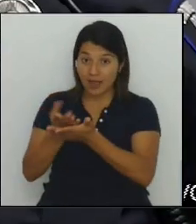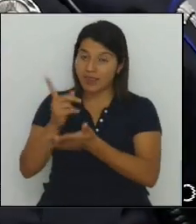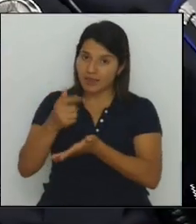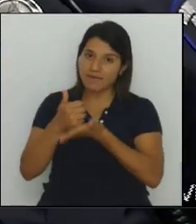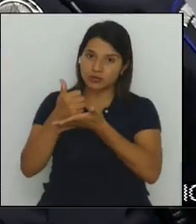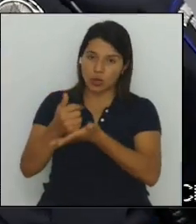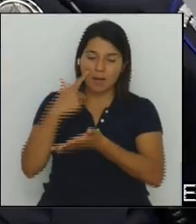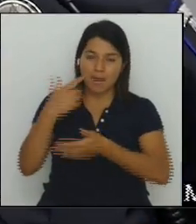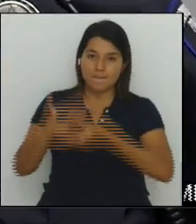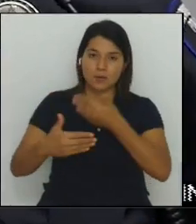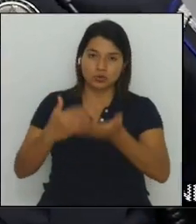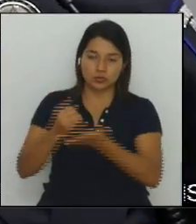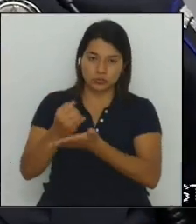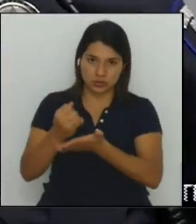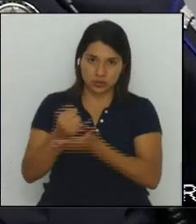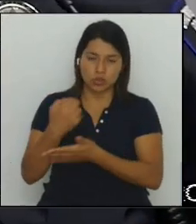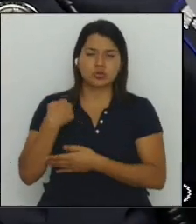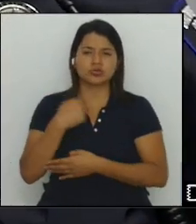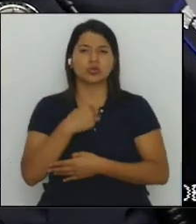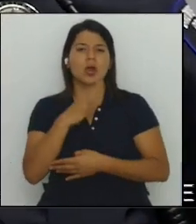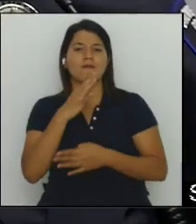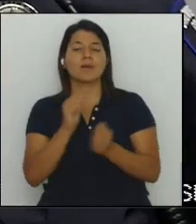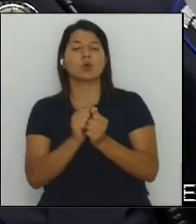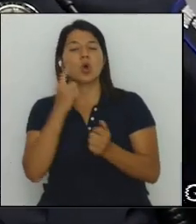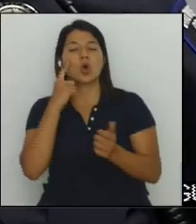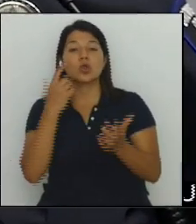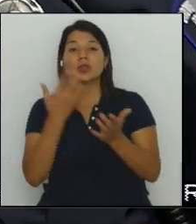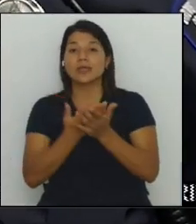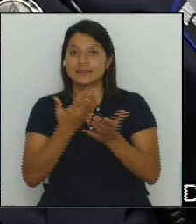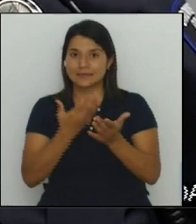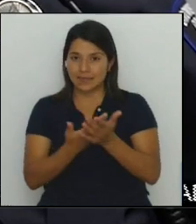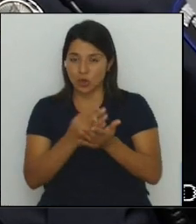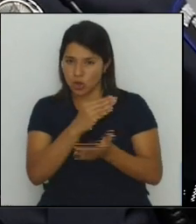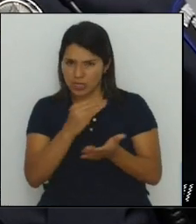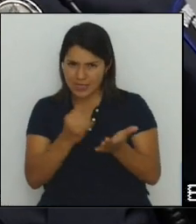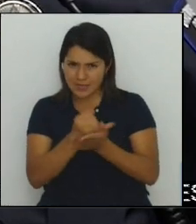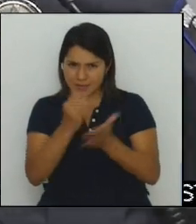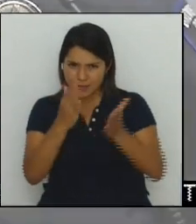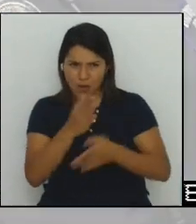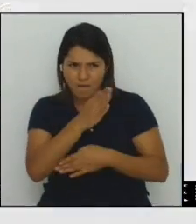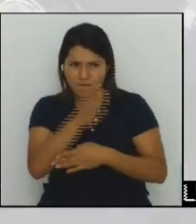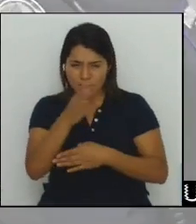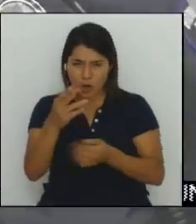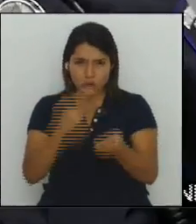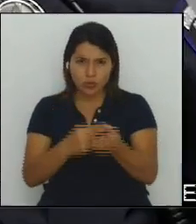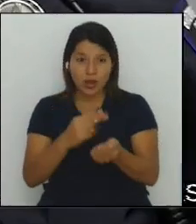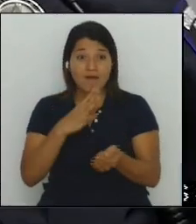Hablamos con testigos en la escena y los detectives fueron a los hospitales y hablaron con las personas que resultaron heridas.